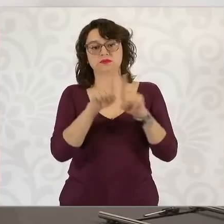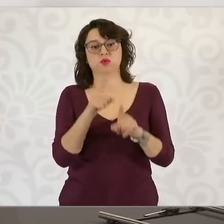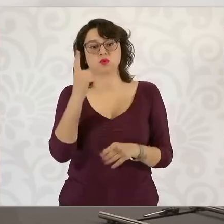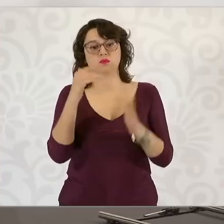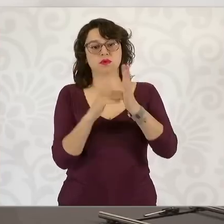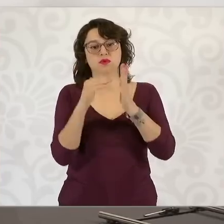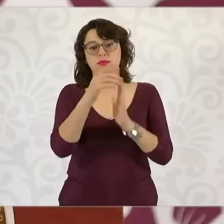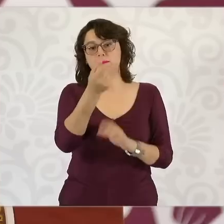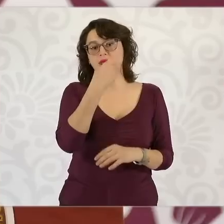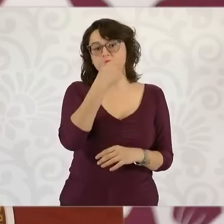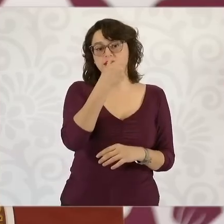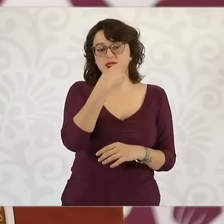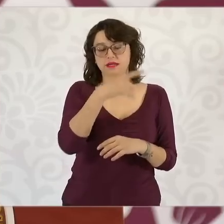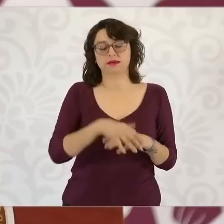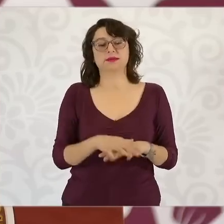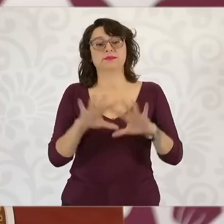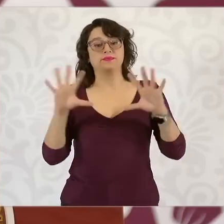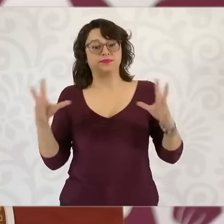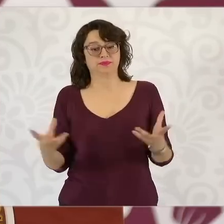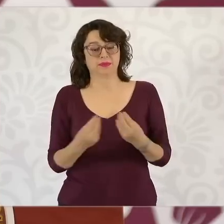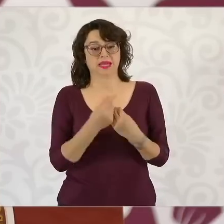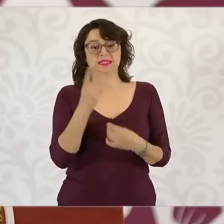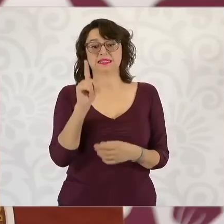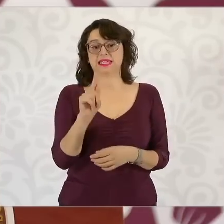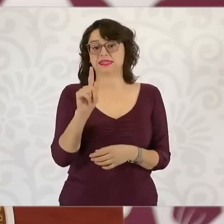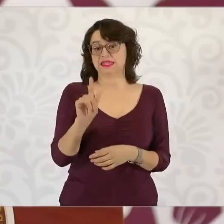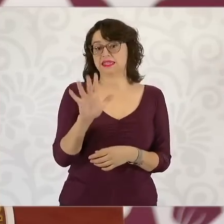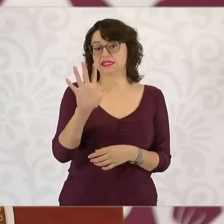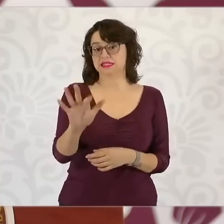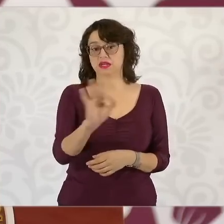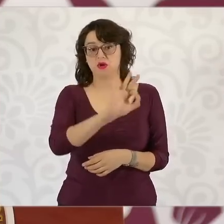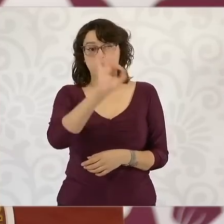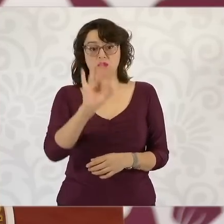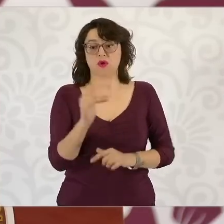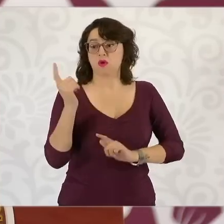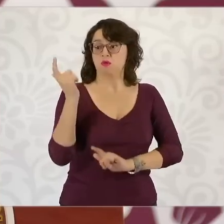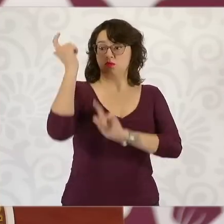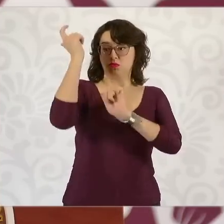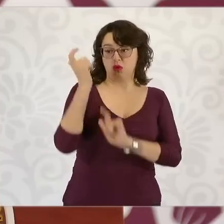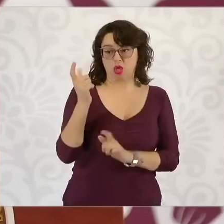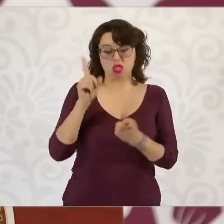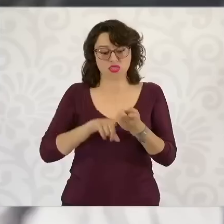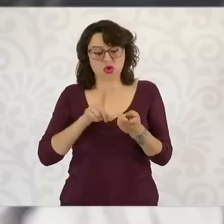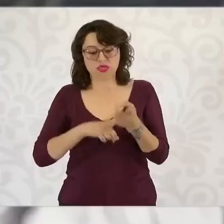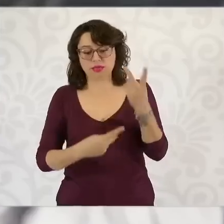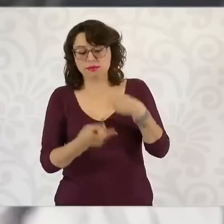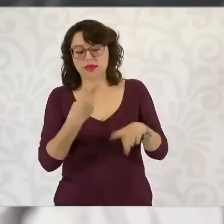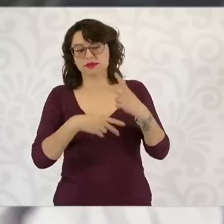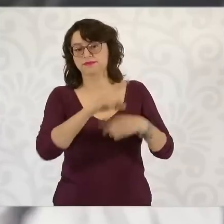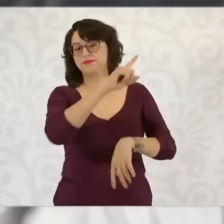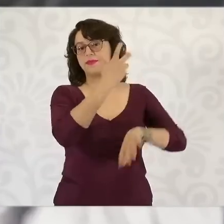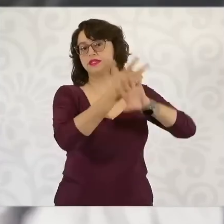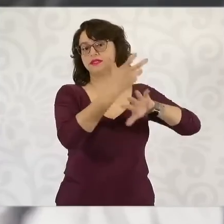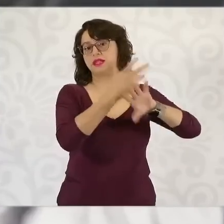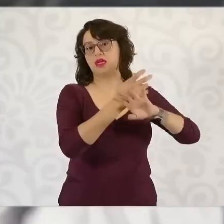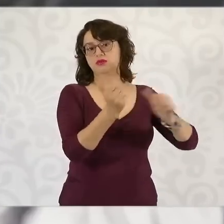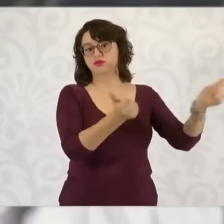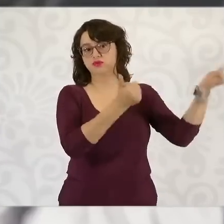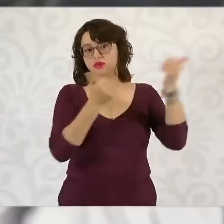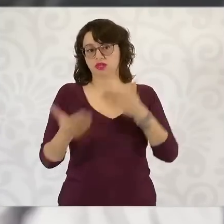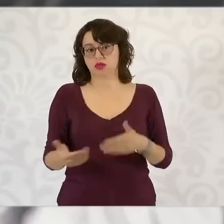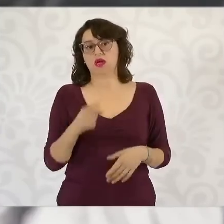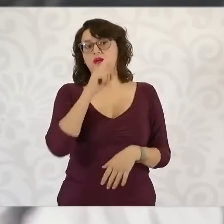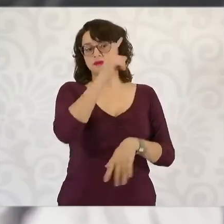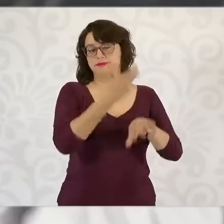que alrededor del 75% de las armas aseguradas en México provienen de Estados Unidos, hecho que ha sido admitido por las